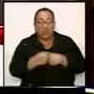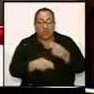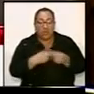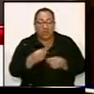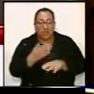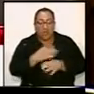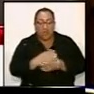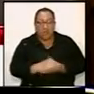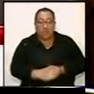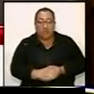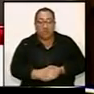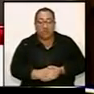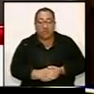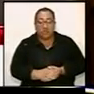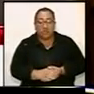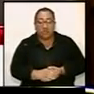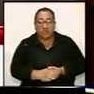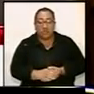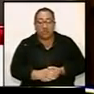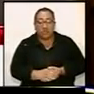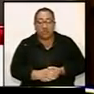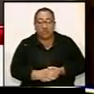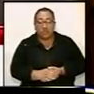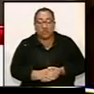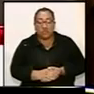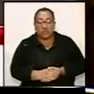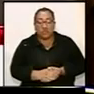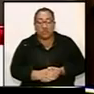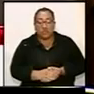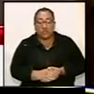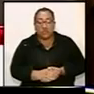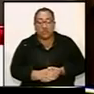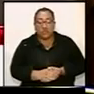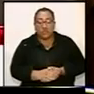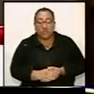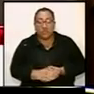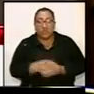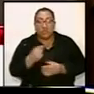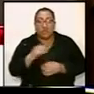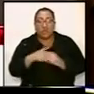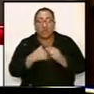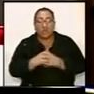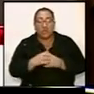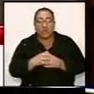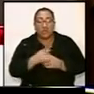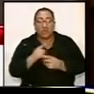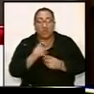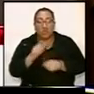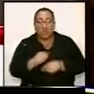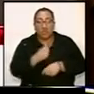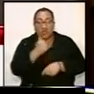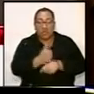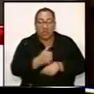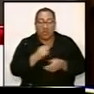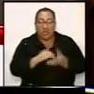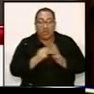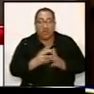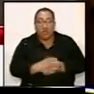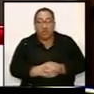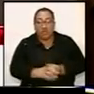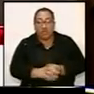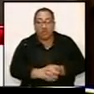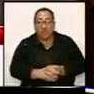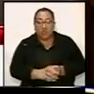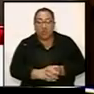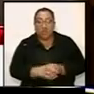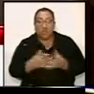una autoridad para la reconstrucción, y esta es la propuesta que le planteamos, señor presidente, desde Alianza para el Progreso, una autoridad,